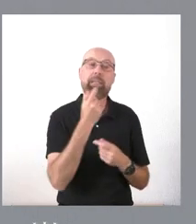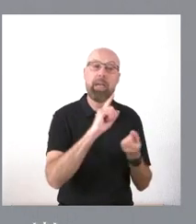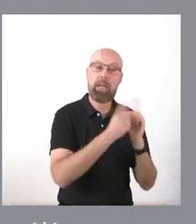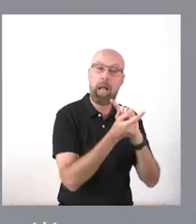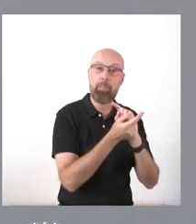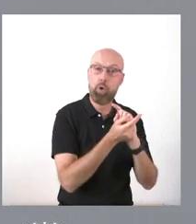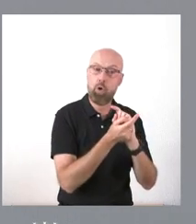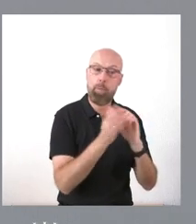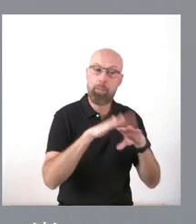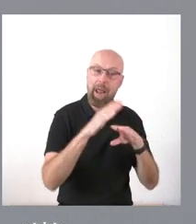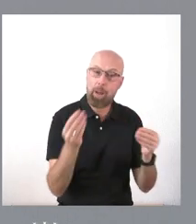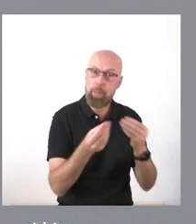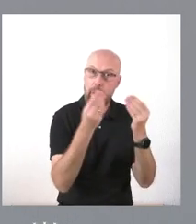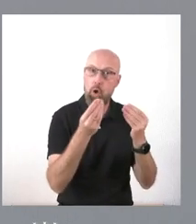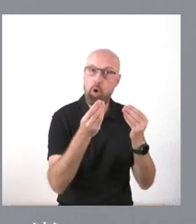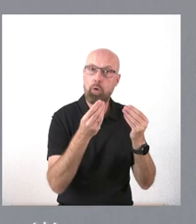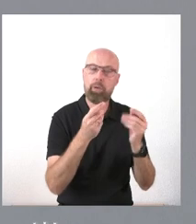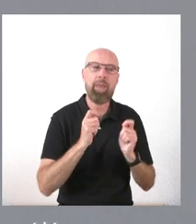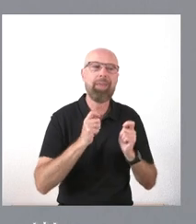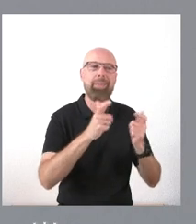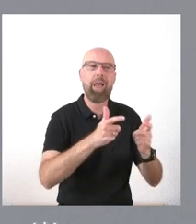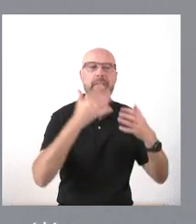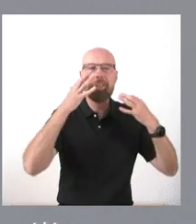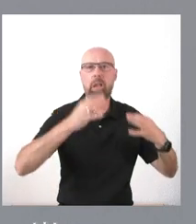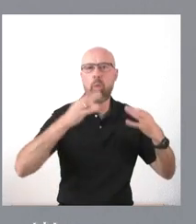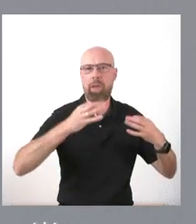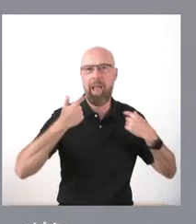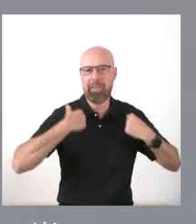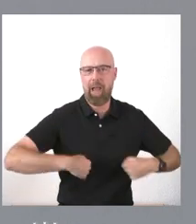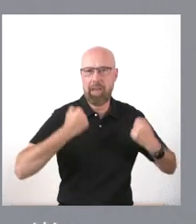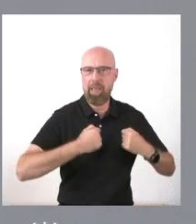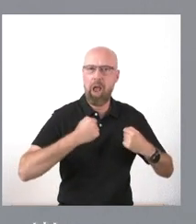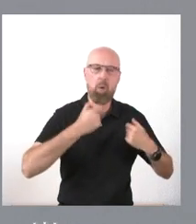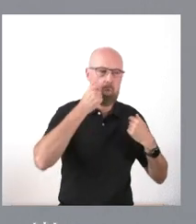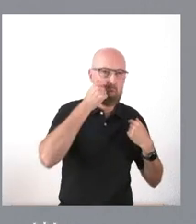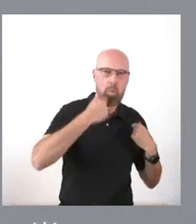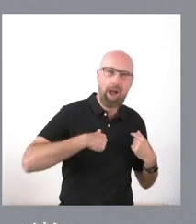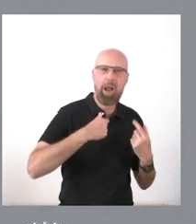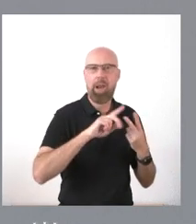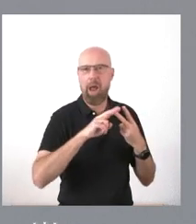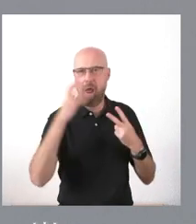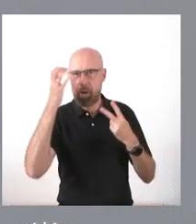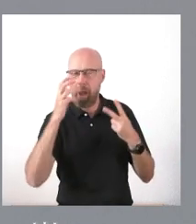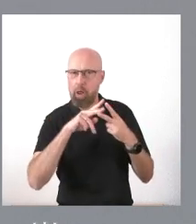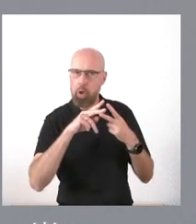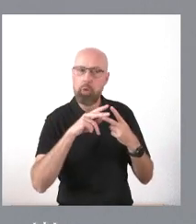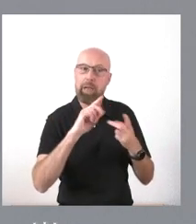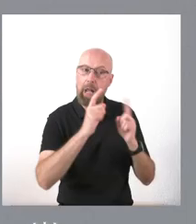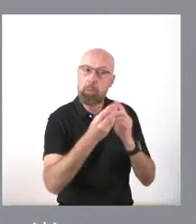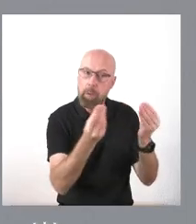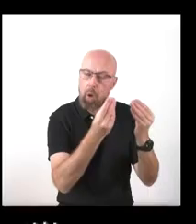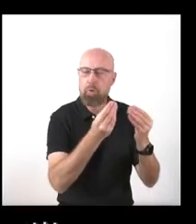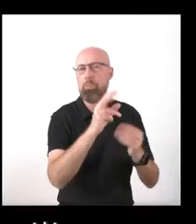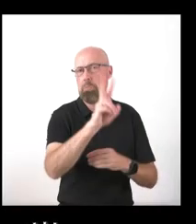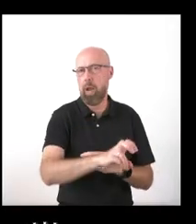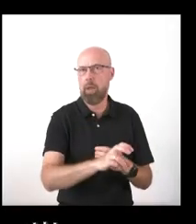y garantizar la sanidad animal y humana siempre es bienvenido estas modificaciones a veces